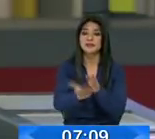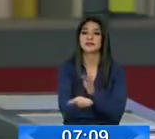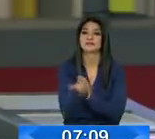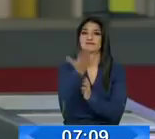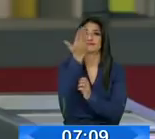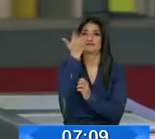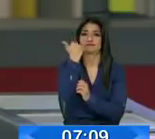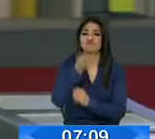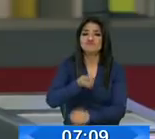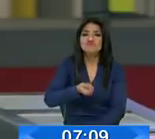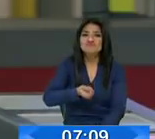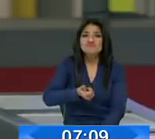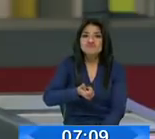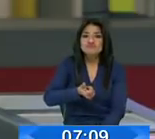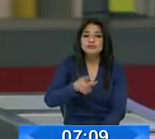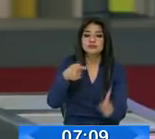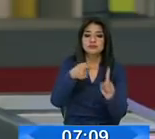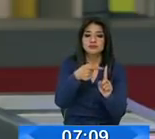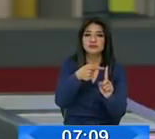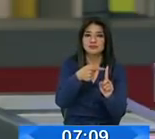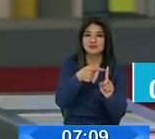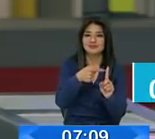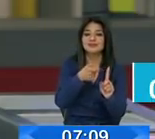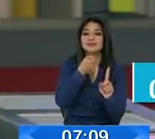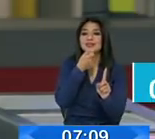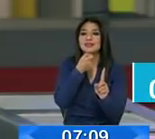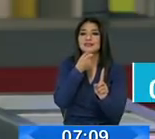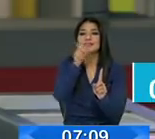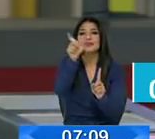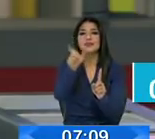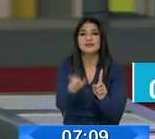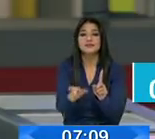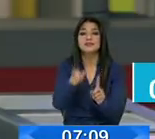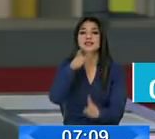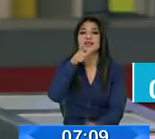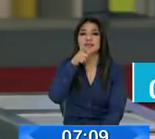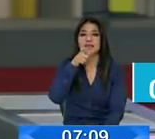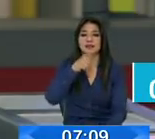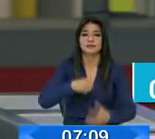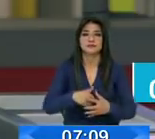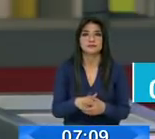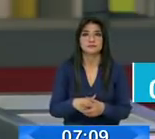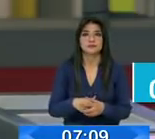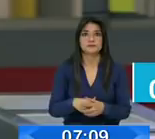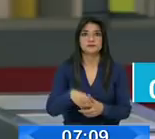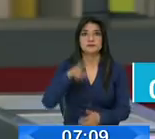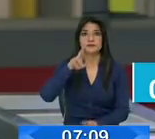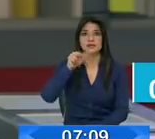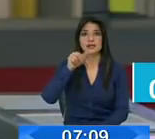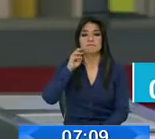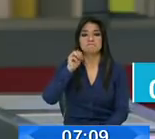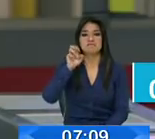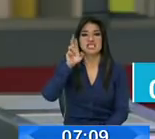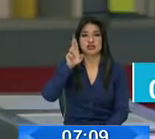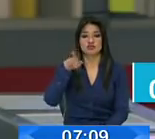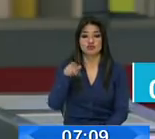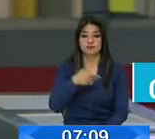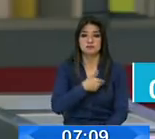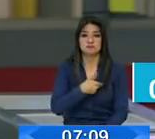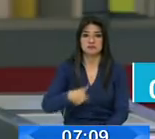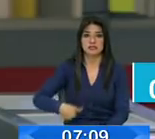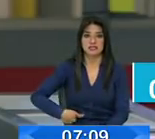en Minutos con Miguel Rivadeneira. Nuestro invitado en el segmento de entrevistas es Ramiro Crespo, presidente